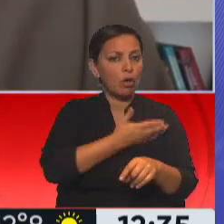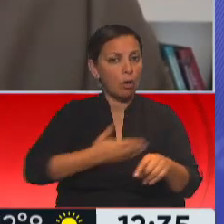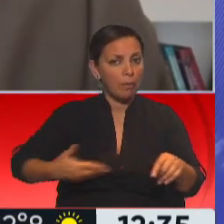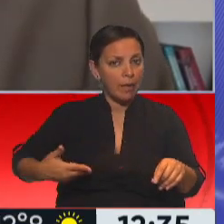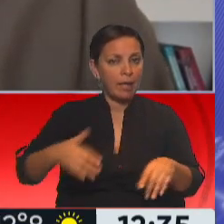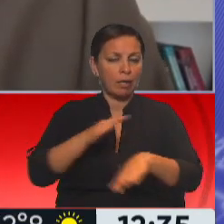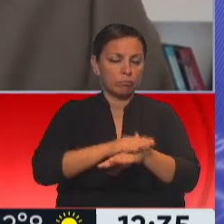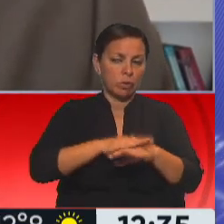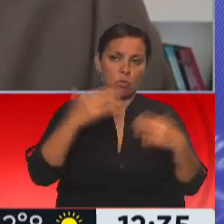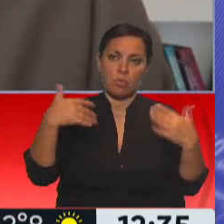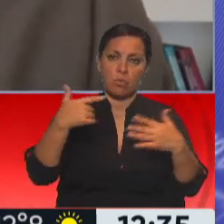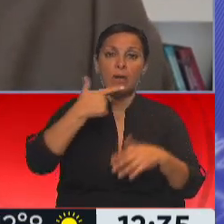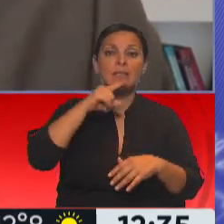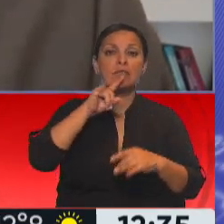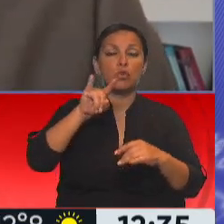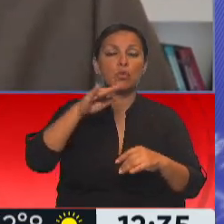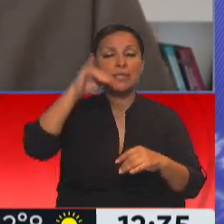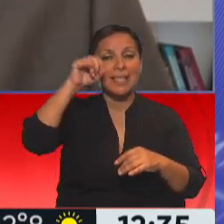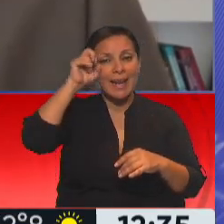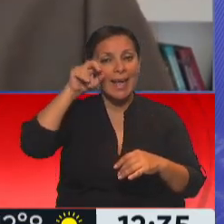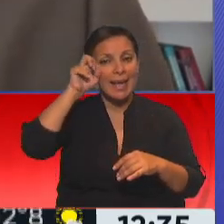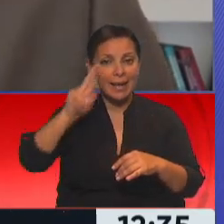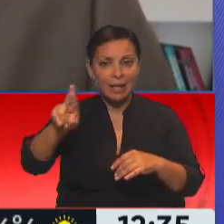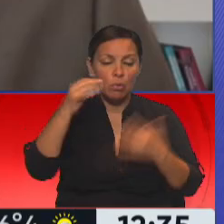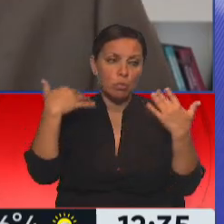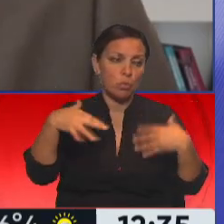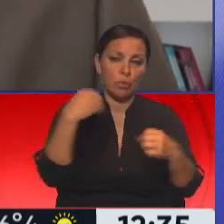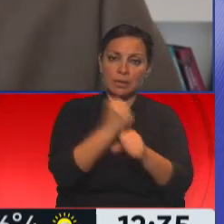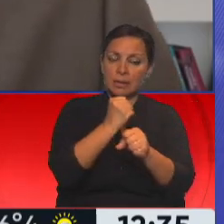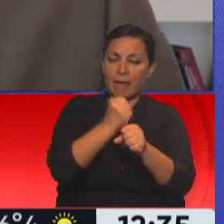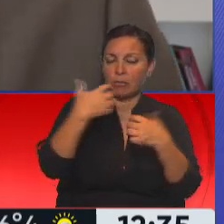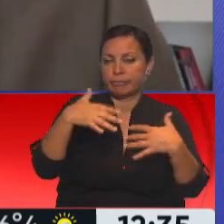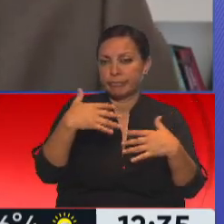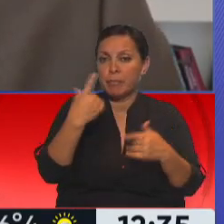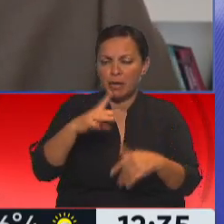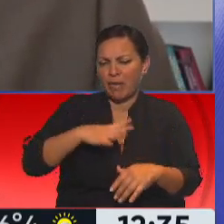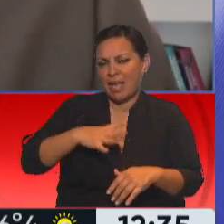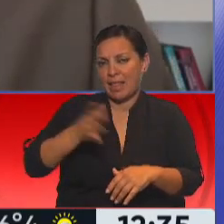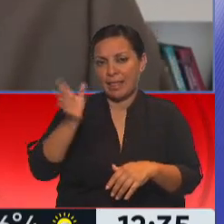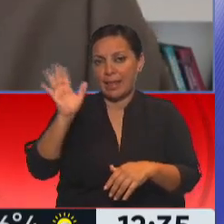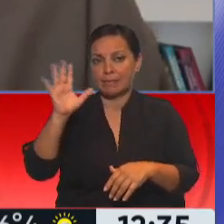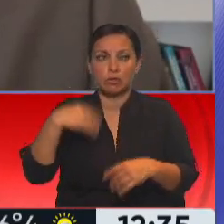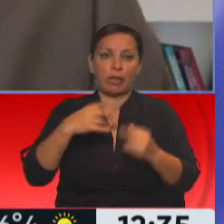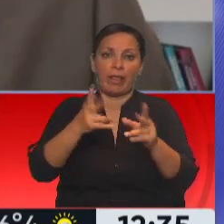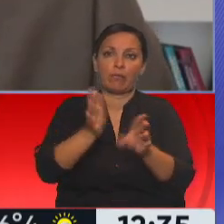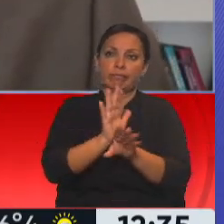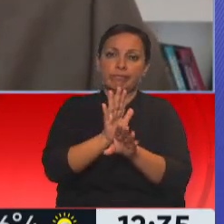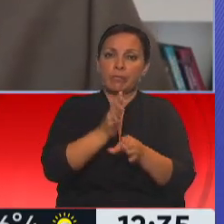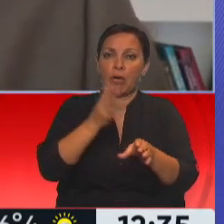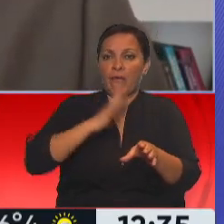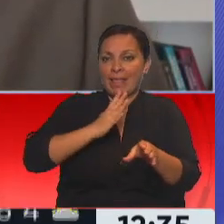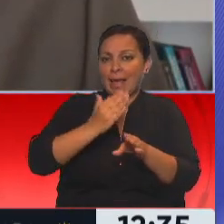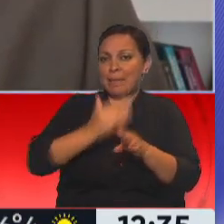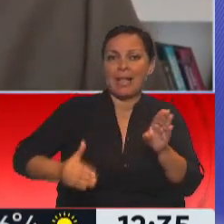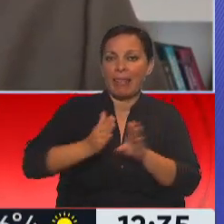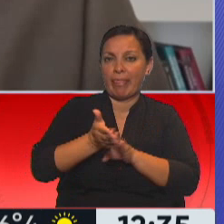Federico Sturzenegger es encomiable, es tremenda, pero falta muchísimo. Yo te diría que estamos a lo sumo a mitad camino, falta mucho, mucho por